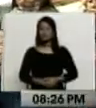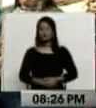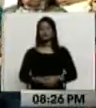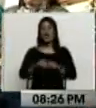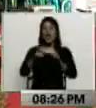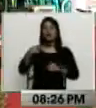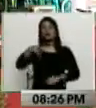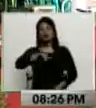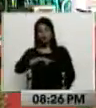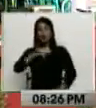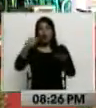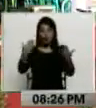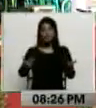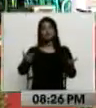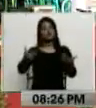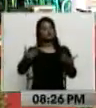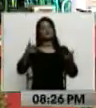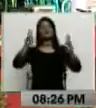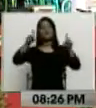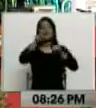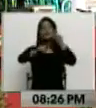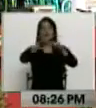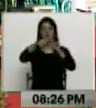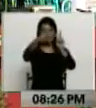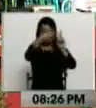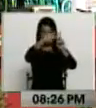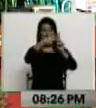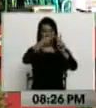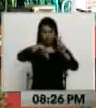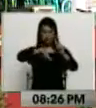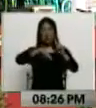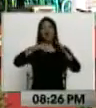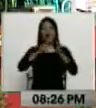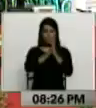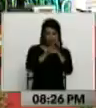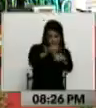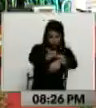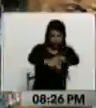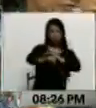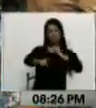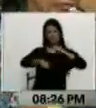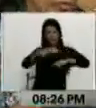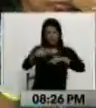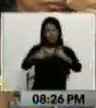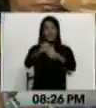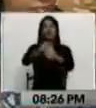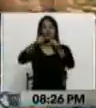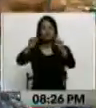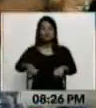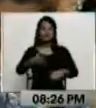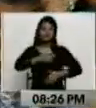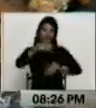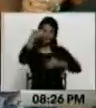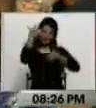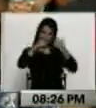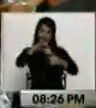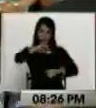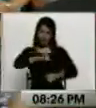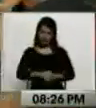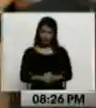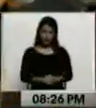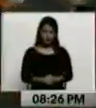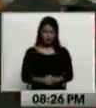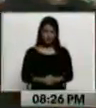etiqueta numeral contraataque chavista numeral contraataque chavista